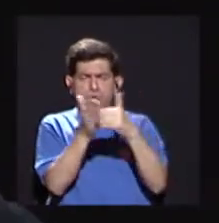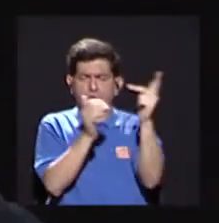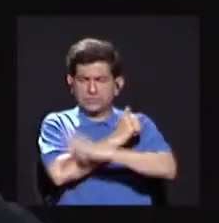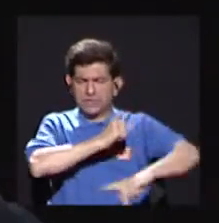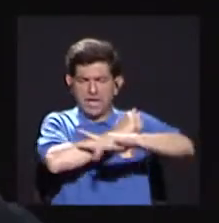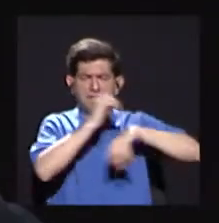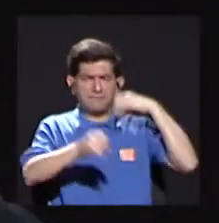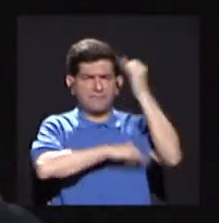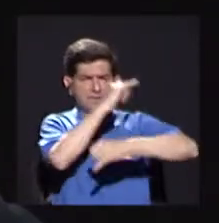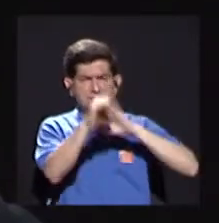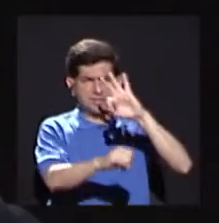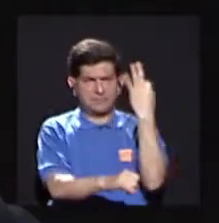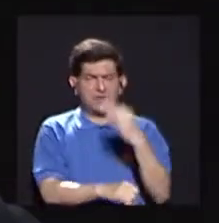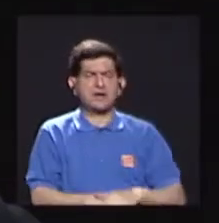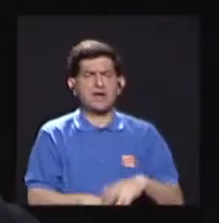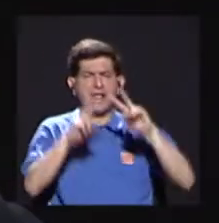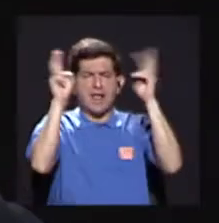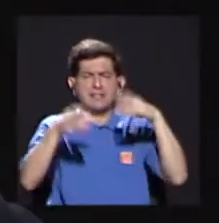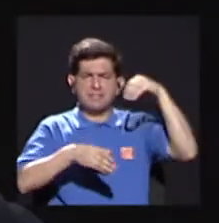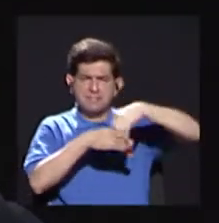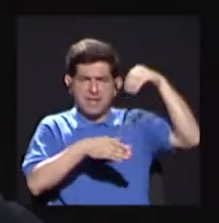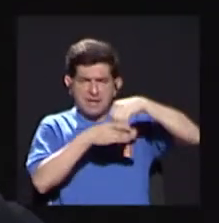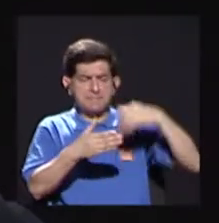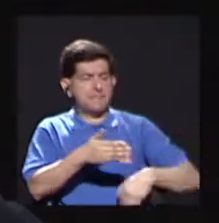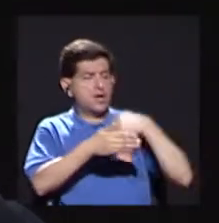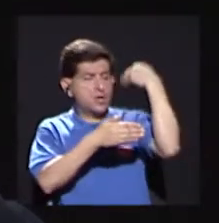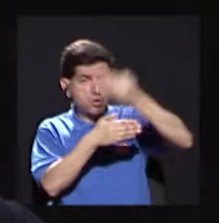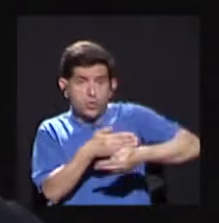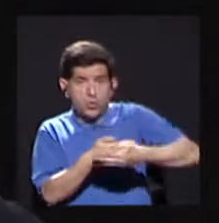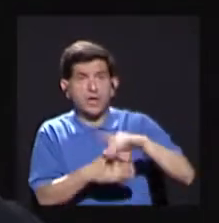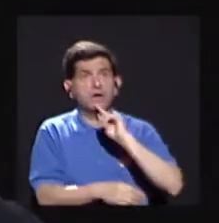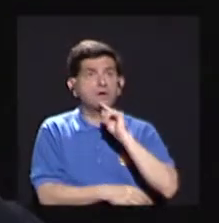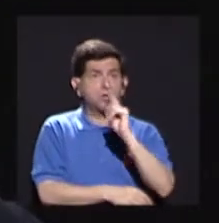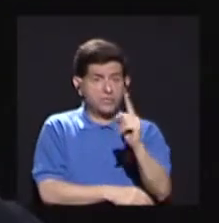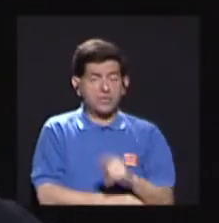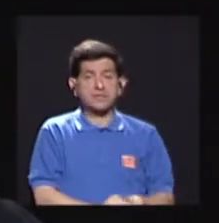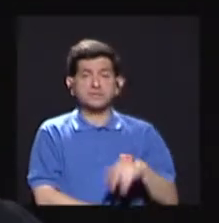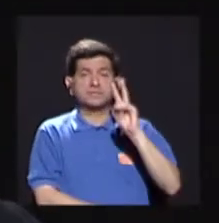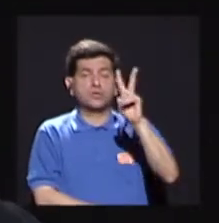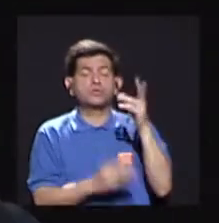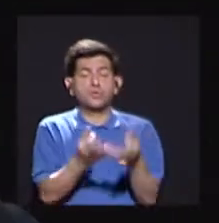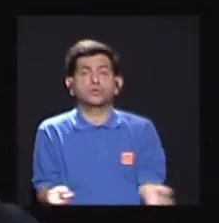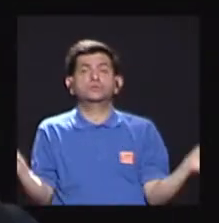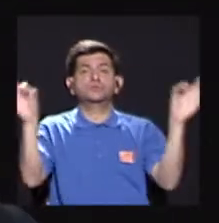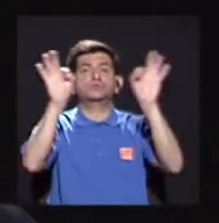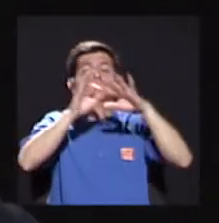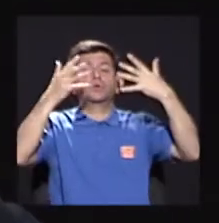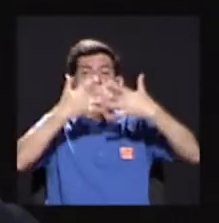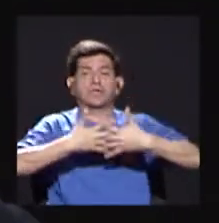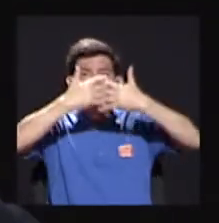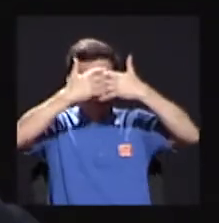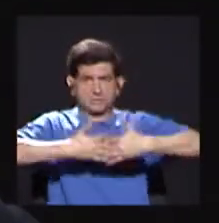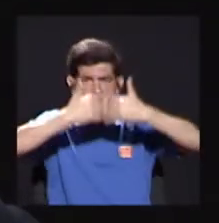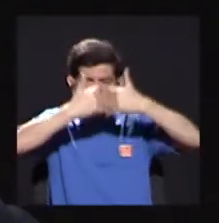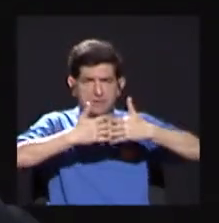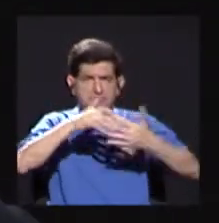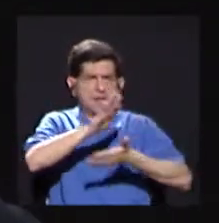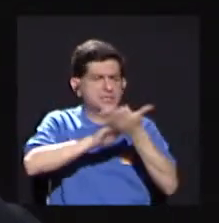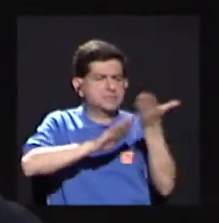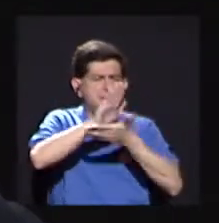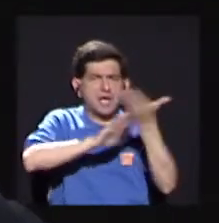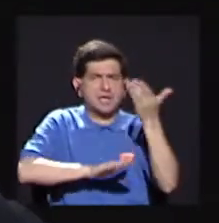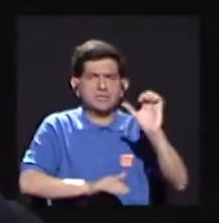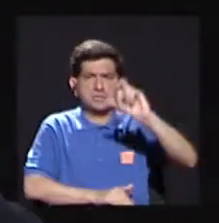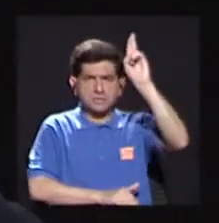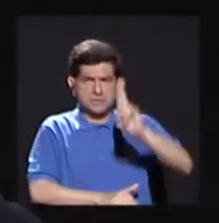internacionalmente en temas de inversiones después de que anunciaron dos importantes empresas que se iban de costa rica